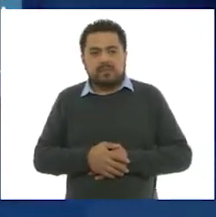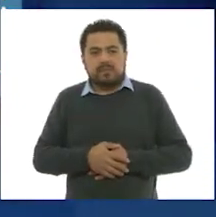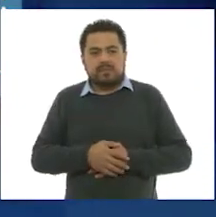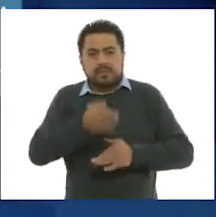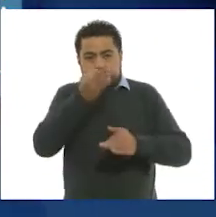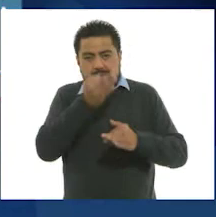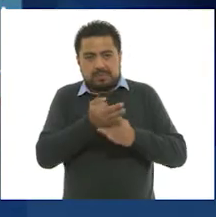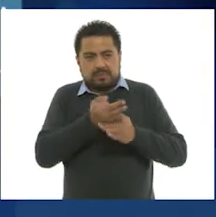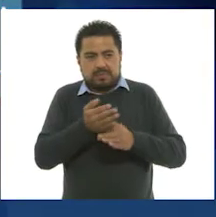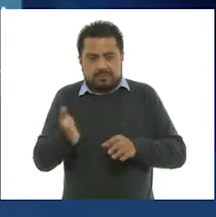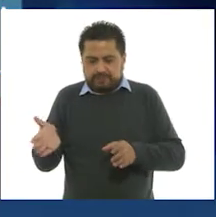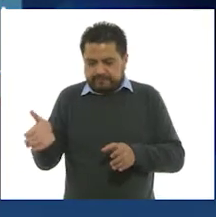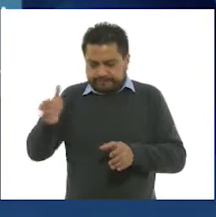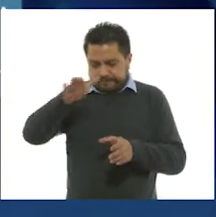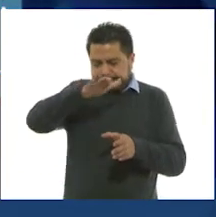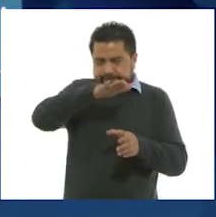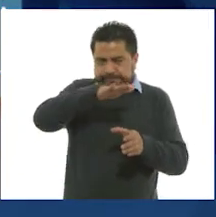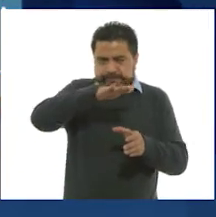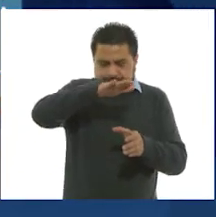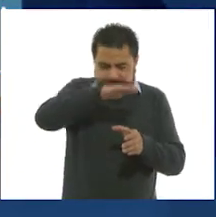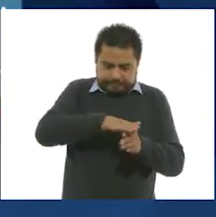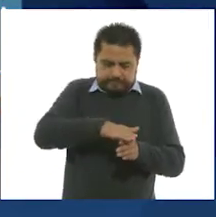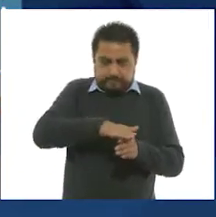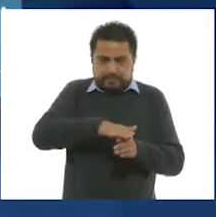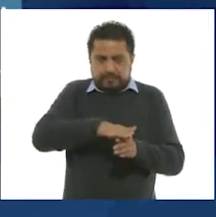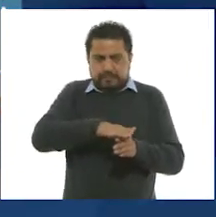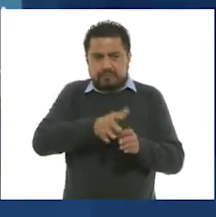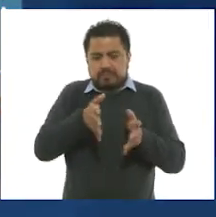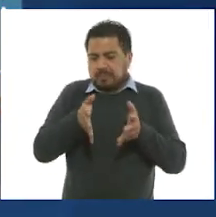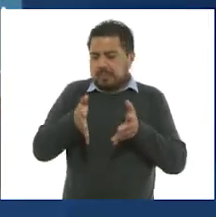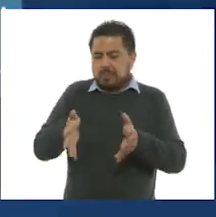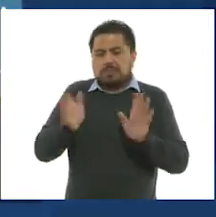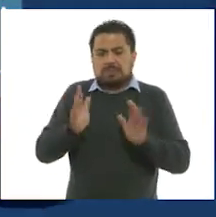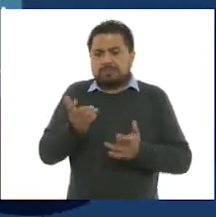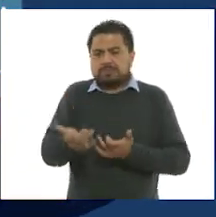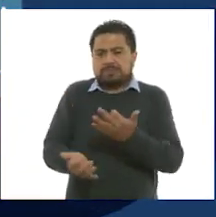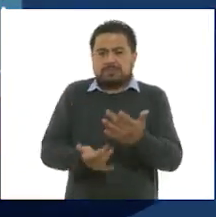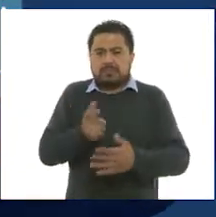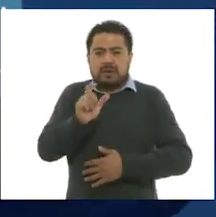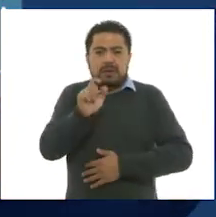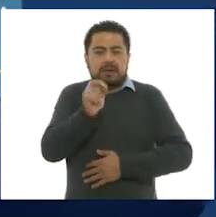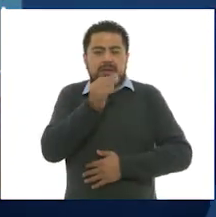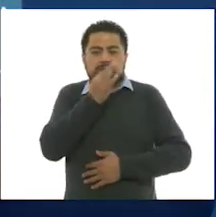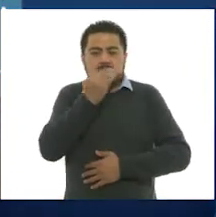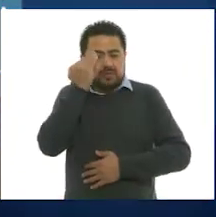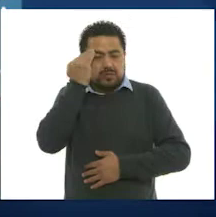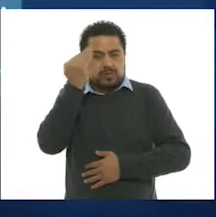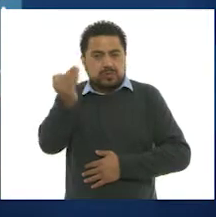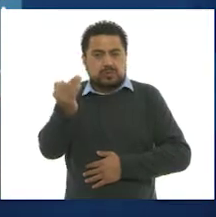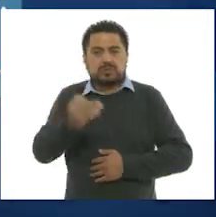Vamos a poner la tapa y la vamos a dejar hervir 20 minutos.